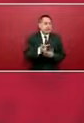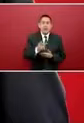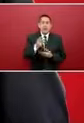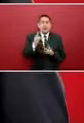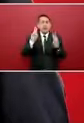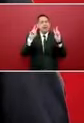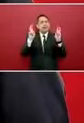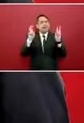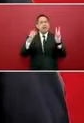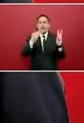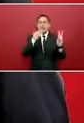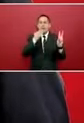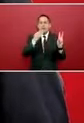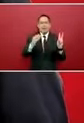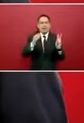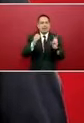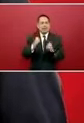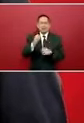es